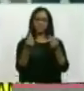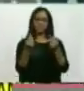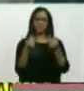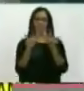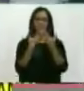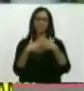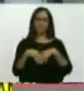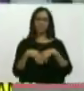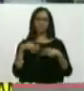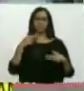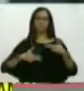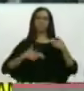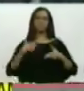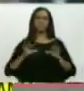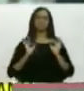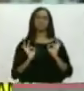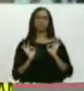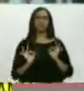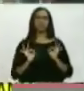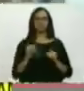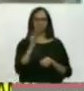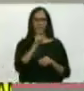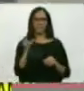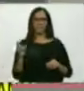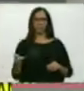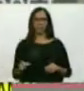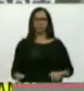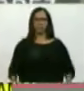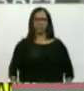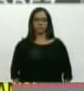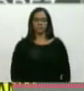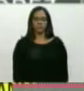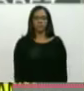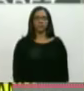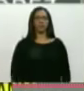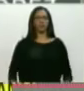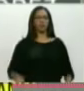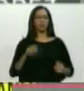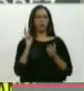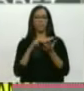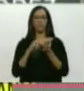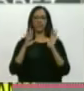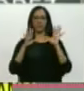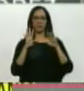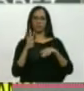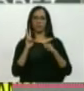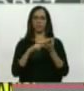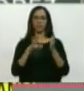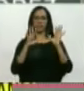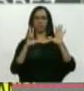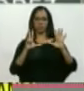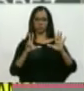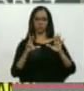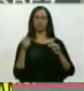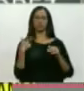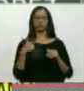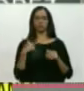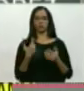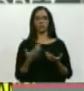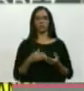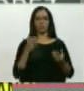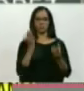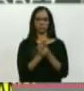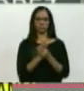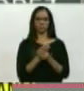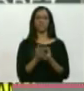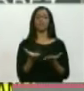empresa criminal, específicamente a estas personas. Para el periodo 2014 a 2018, obtuvieron una curul en el Senado de la